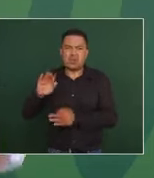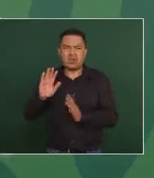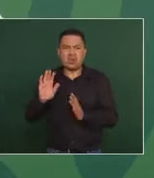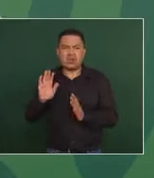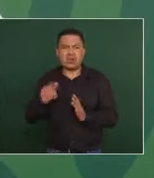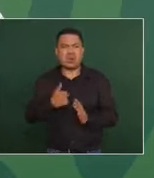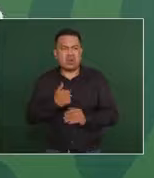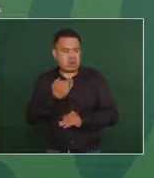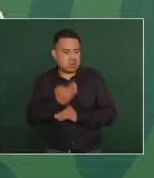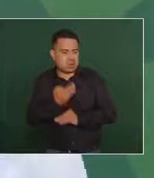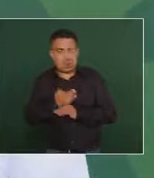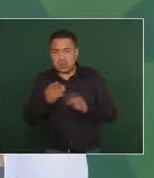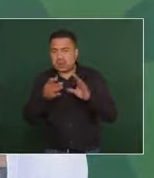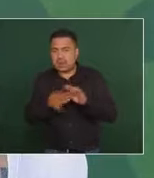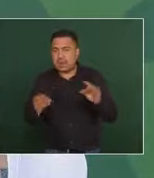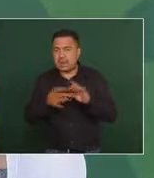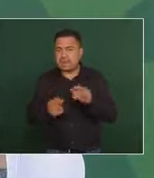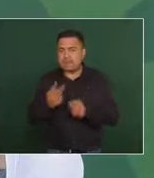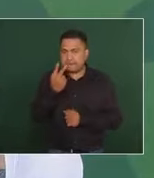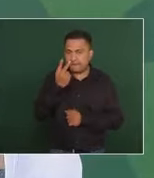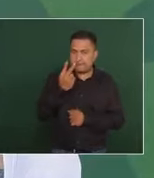Les menciono dos,